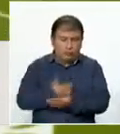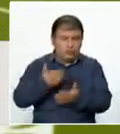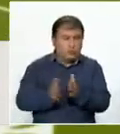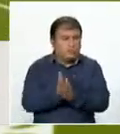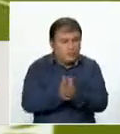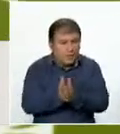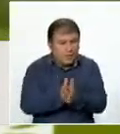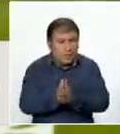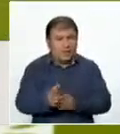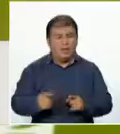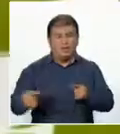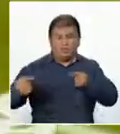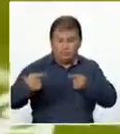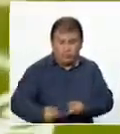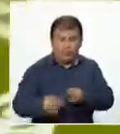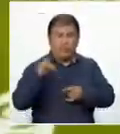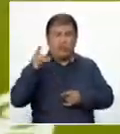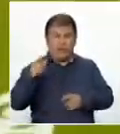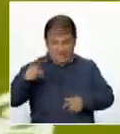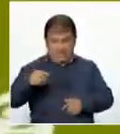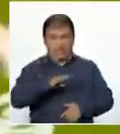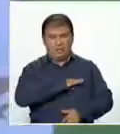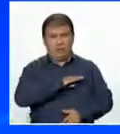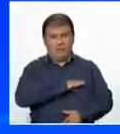brillos a su encuentro con Bolivia este jueves.